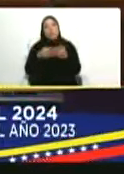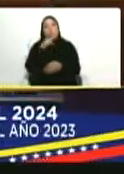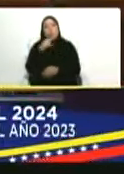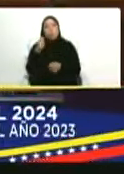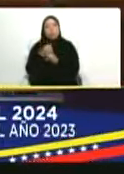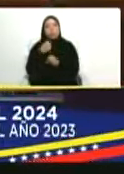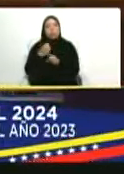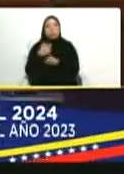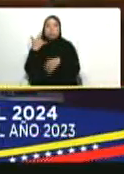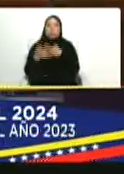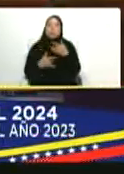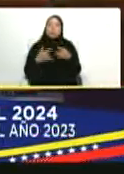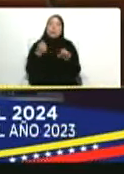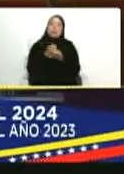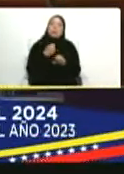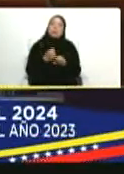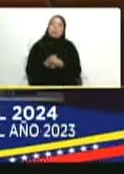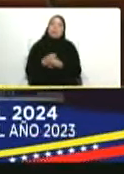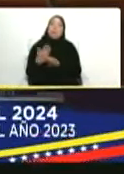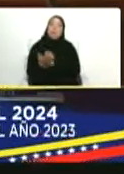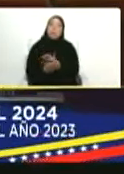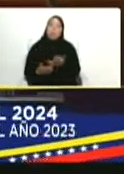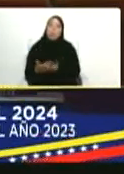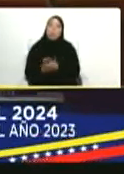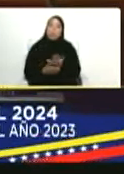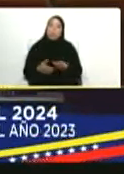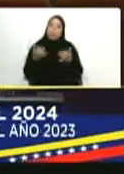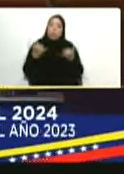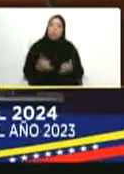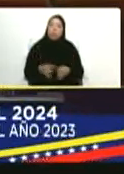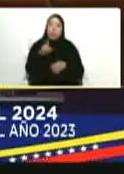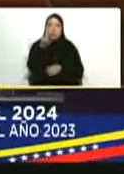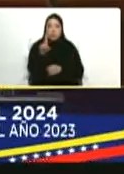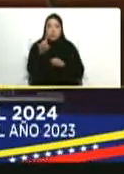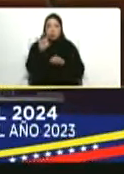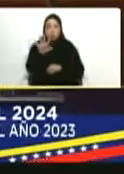50,97%, arrojando en consecuencia una tasa de resolución general de